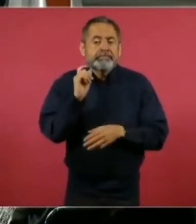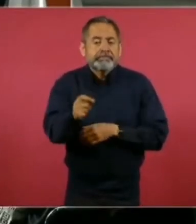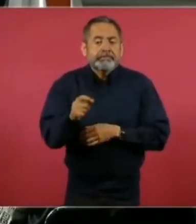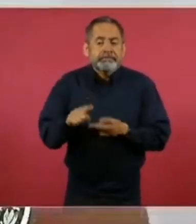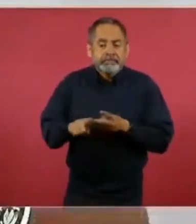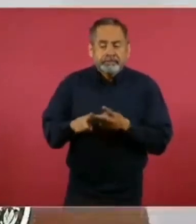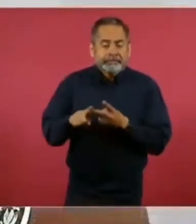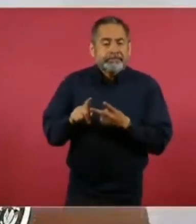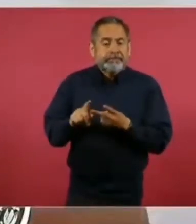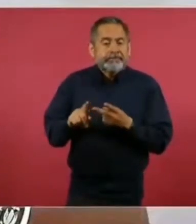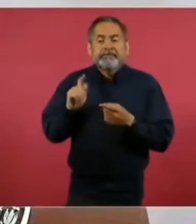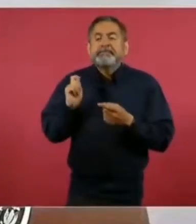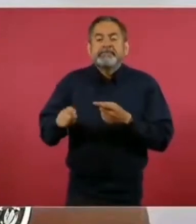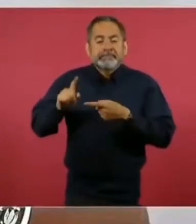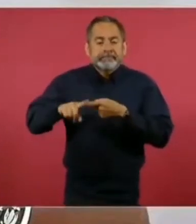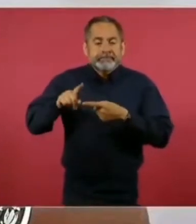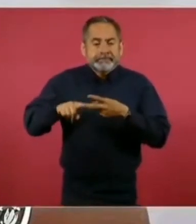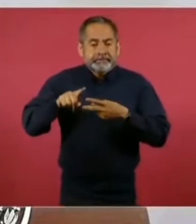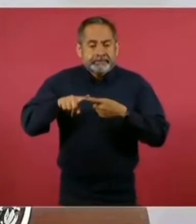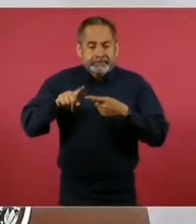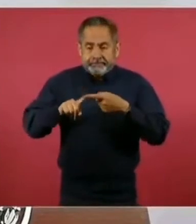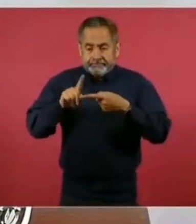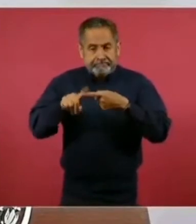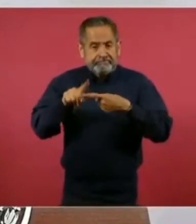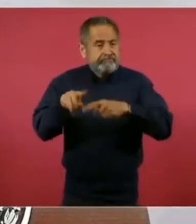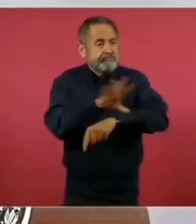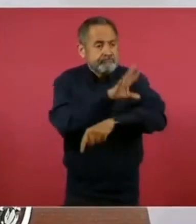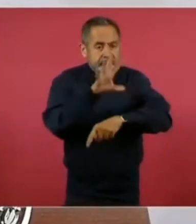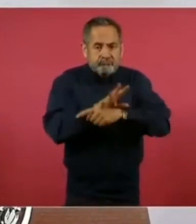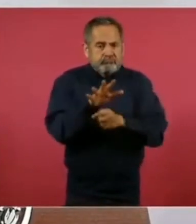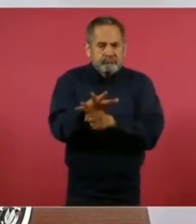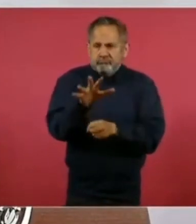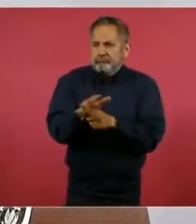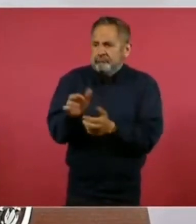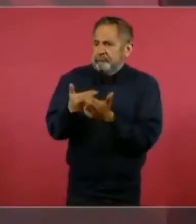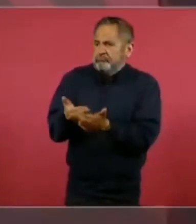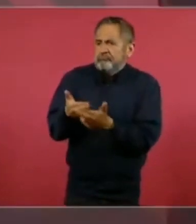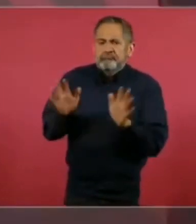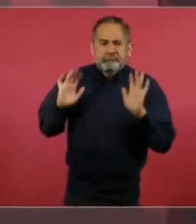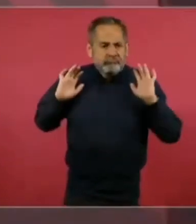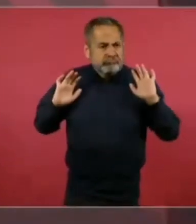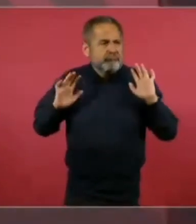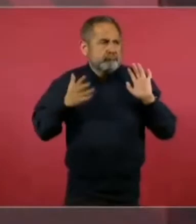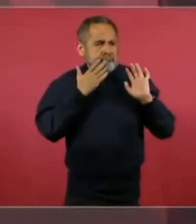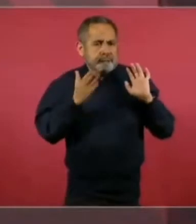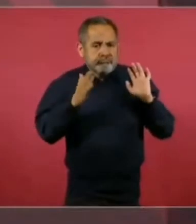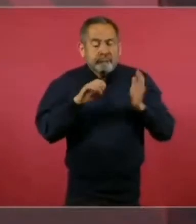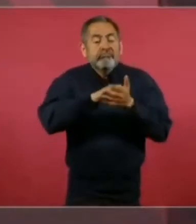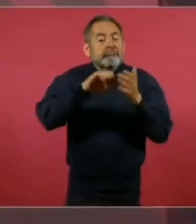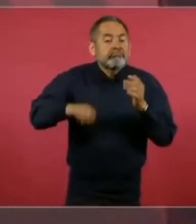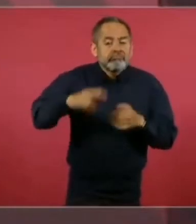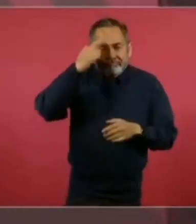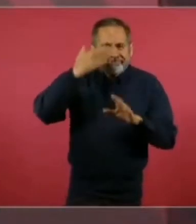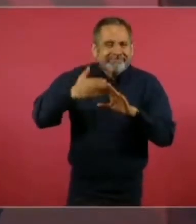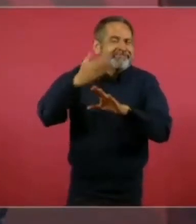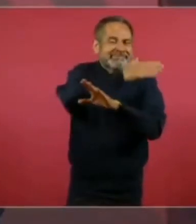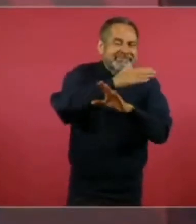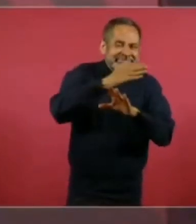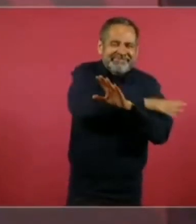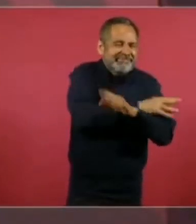la autosuficiencia energética, porque la política petrolera era